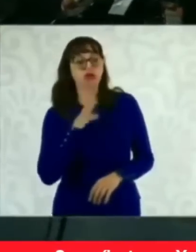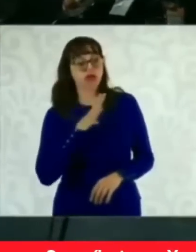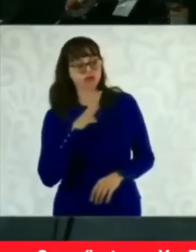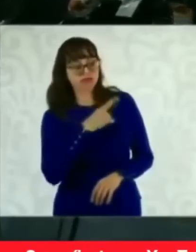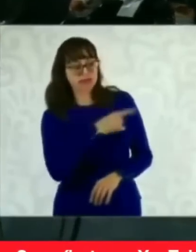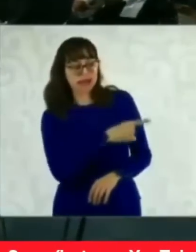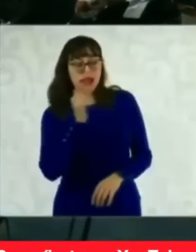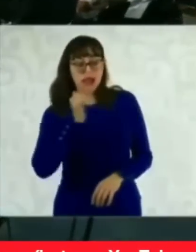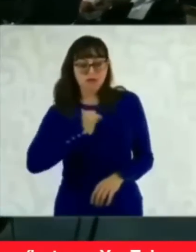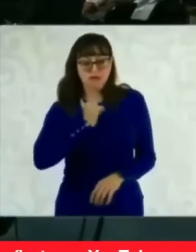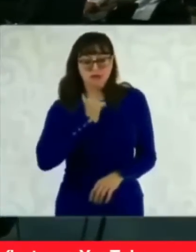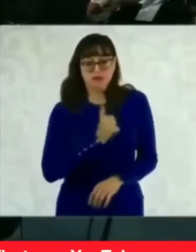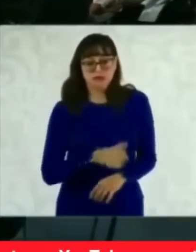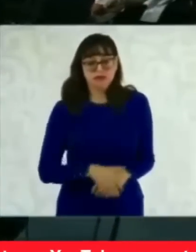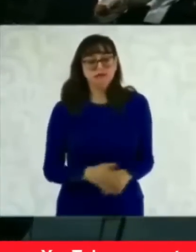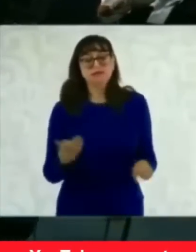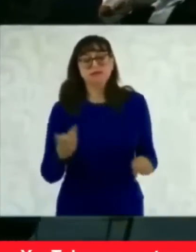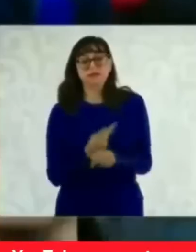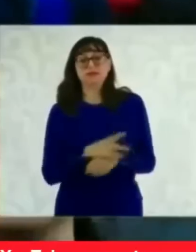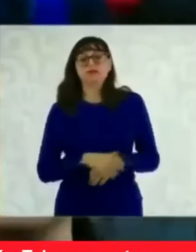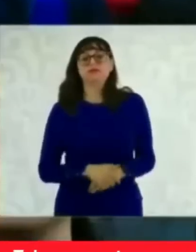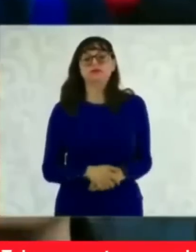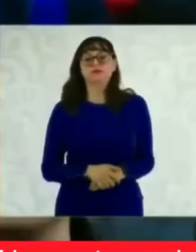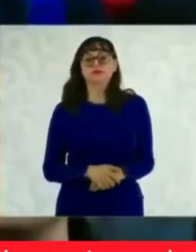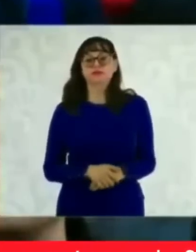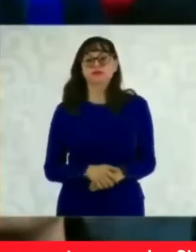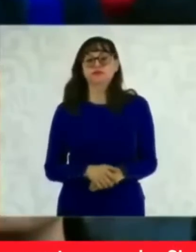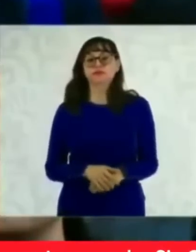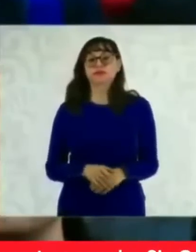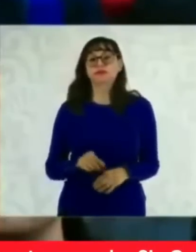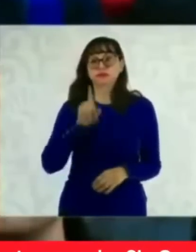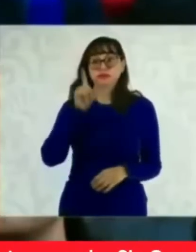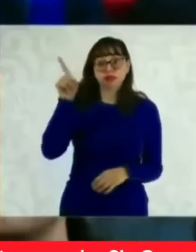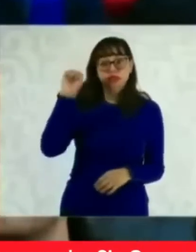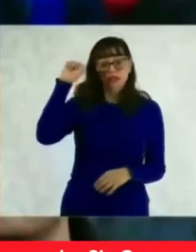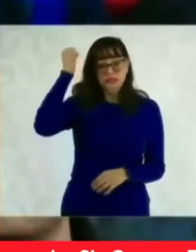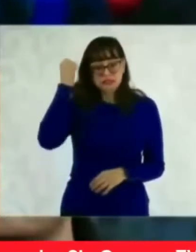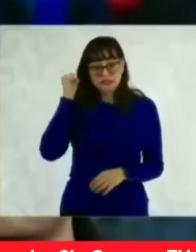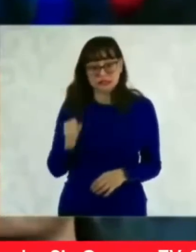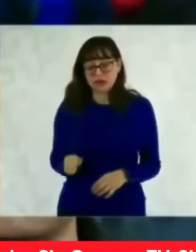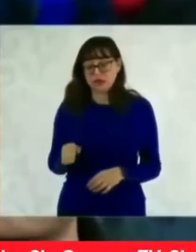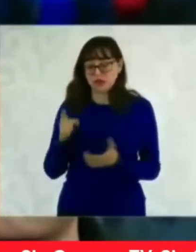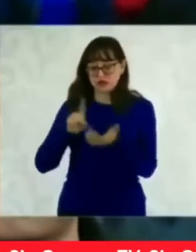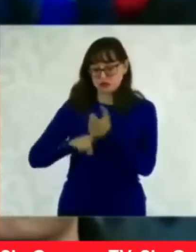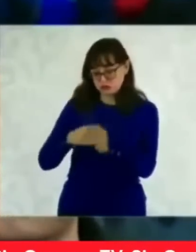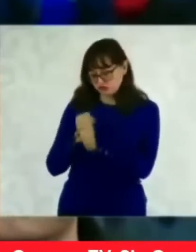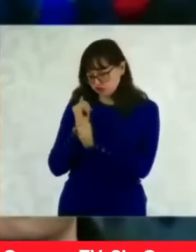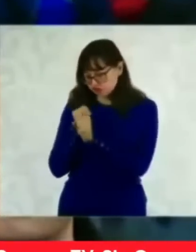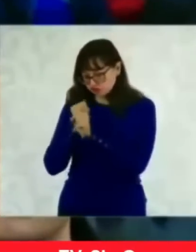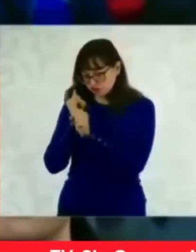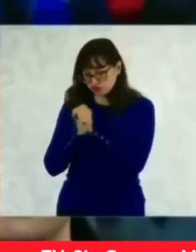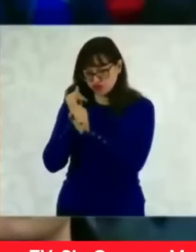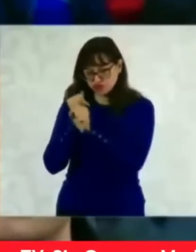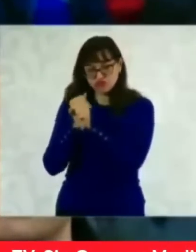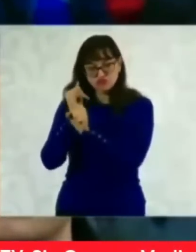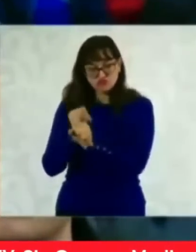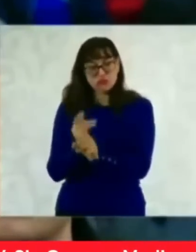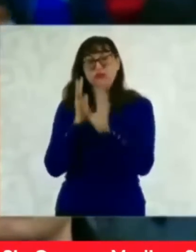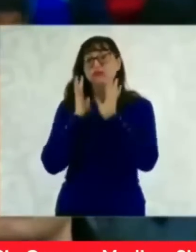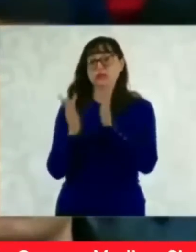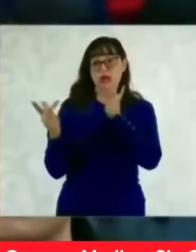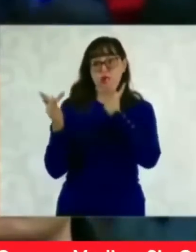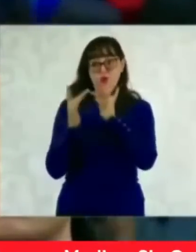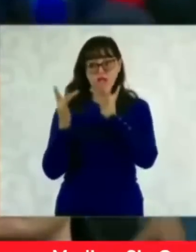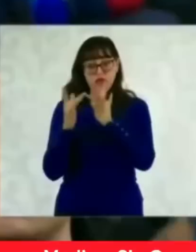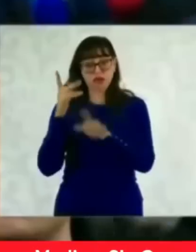esta situación de la investigación que llevan a cabo por el caso de Sinaloa. Sabemos que tienen coordinación, de acuerdo a lo que nos han mencionado, con el